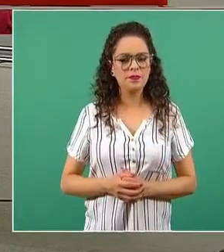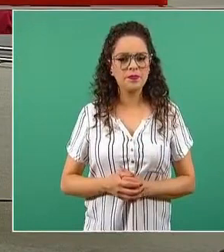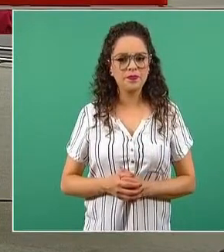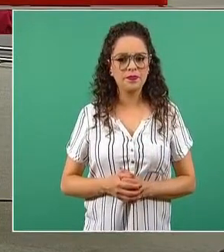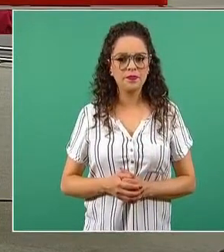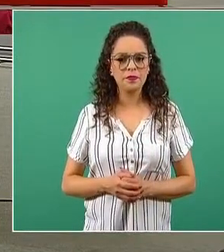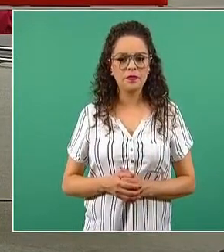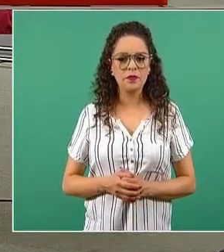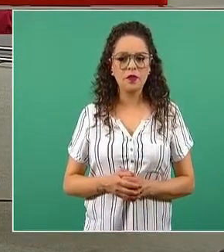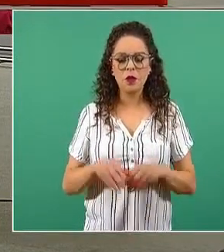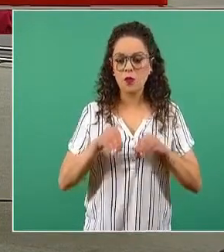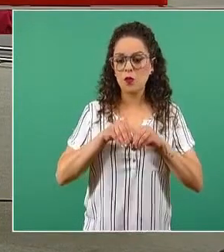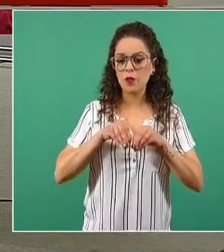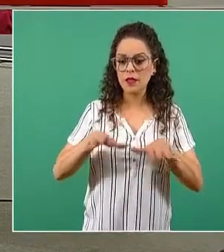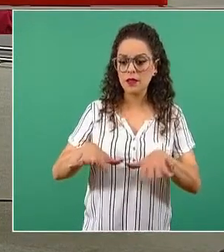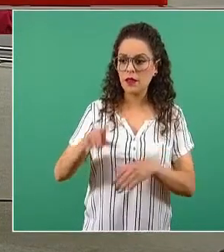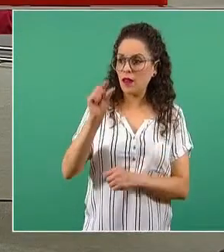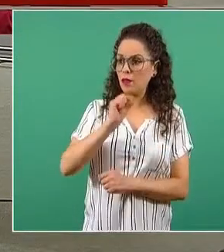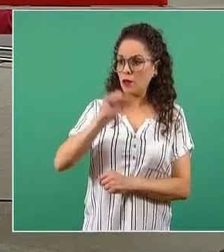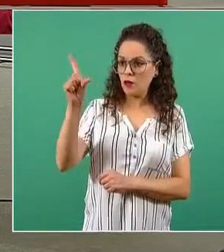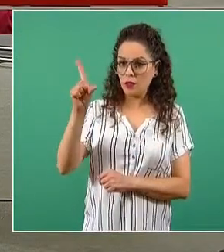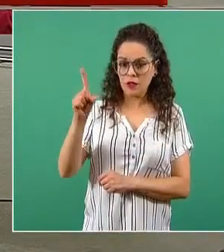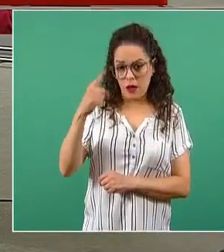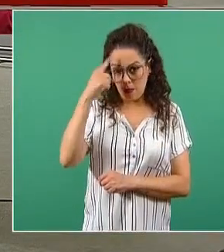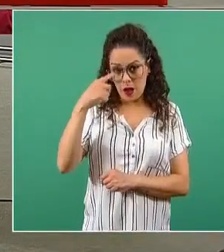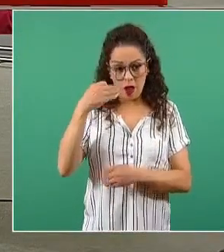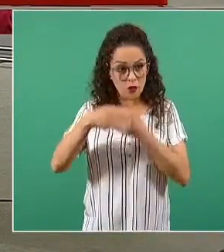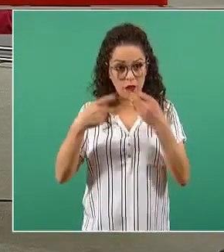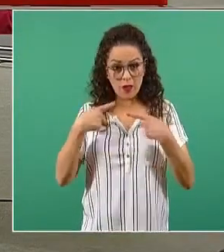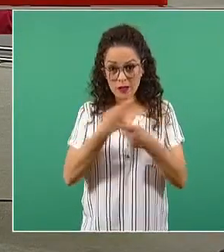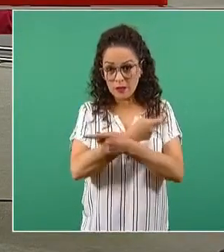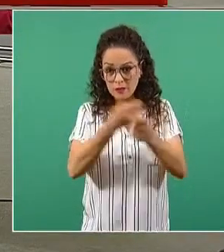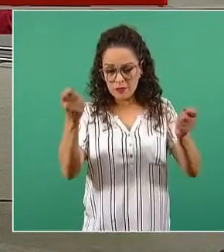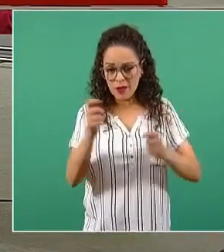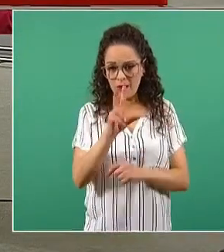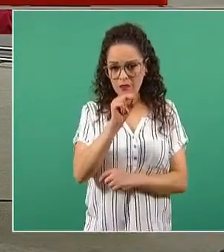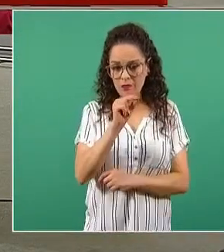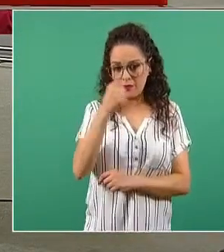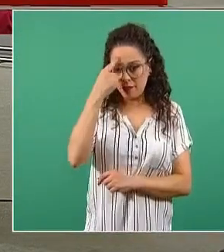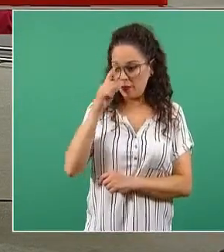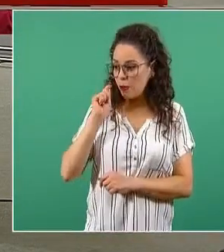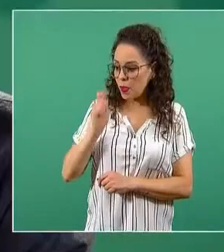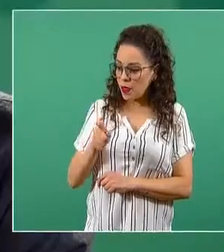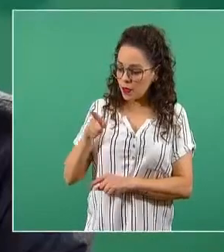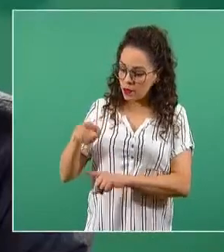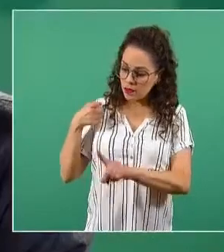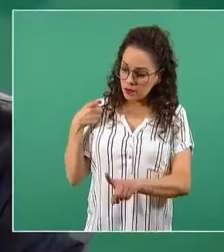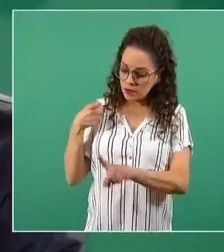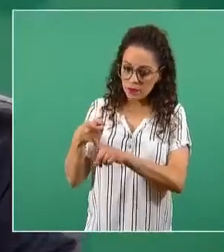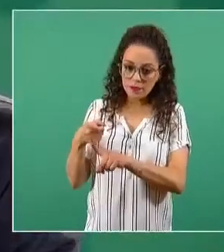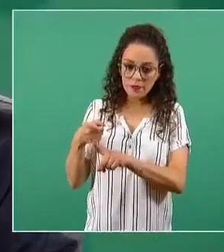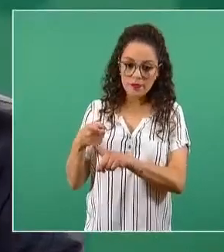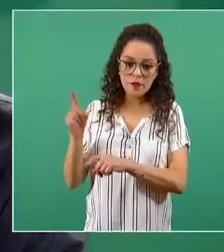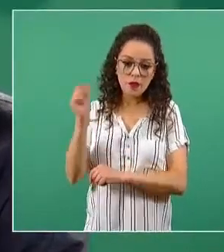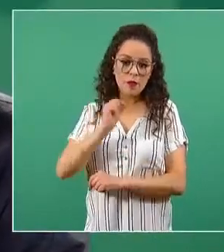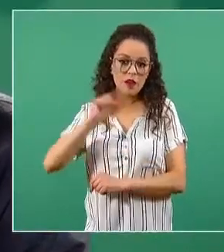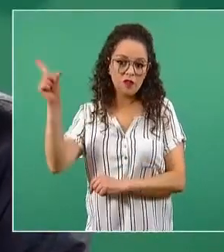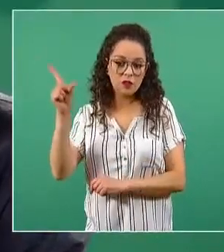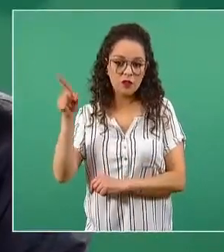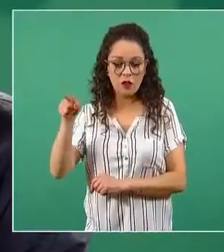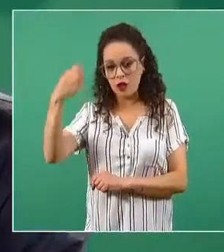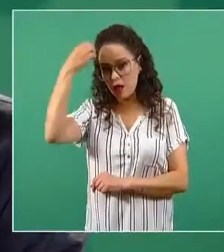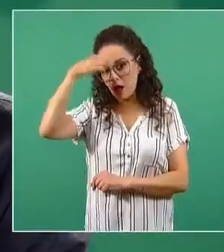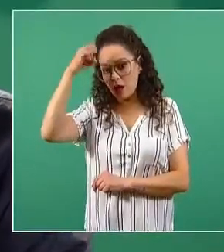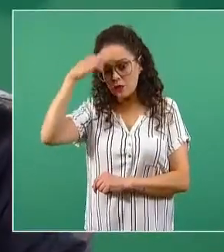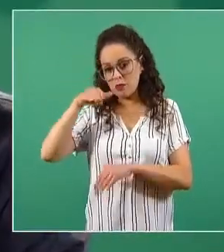profesional o dirigida, no tanto al público, sino la industria farmacéutica va con los profesionales de la salud y